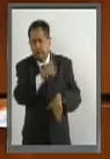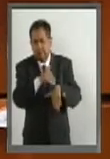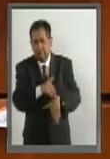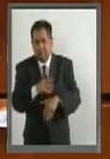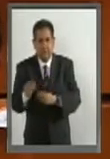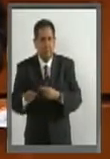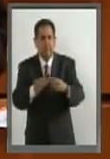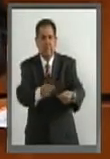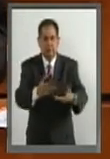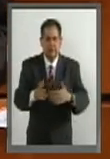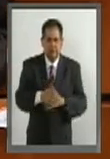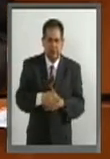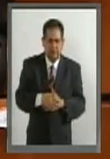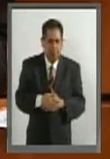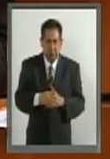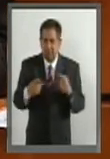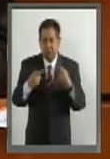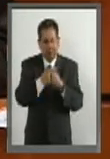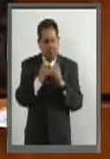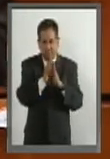digo, inconstitucional.